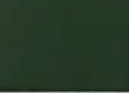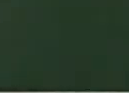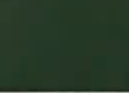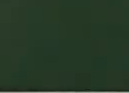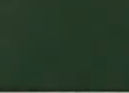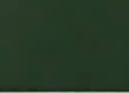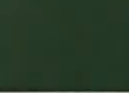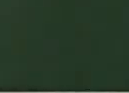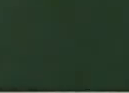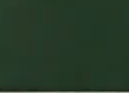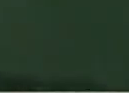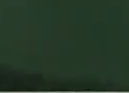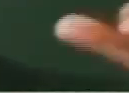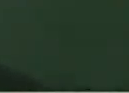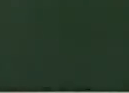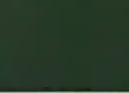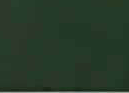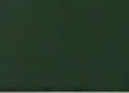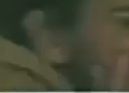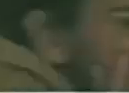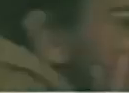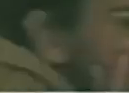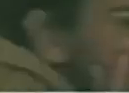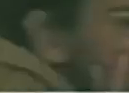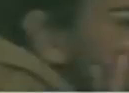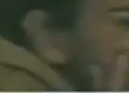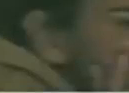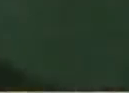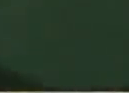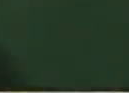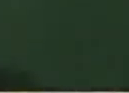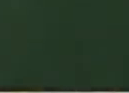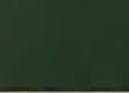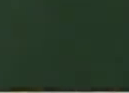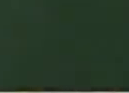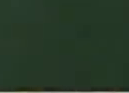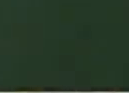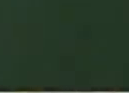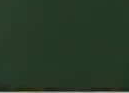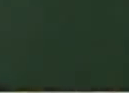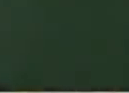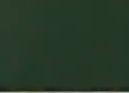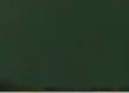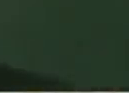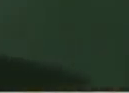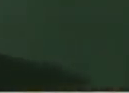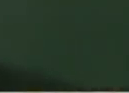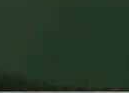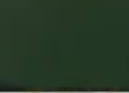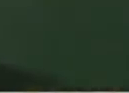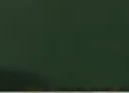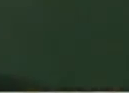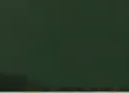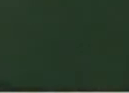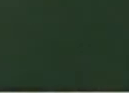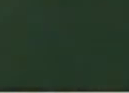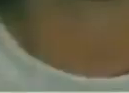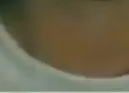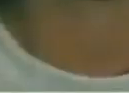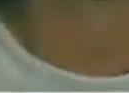cual no es aventurado pensar, desde el punto de vista político, en una asociación de